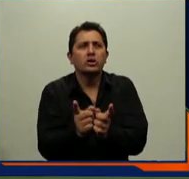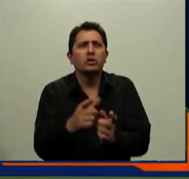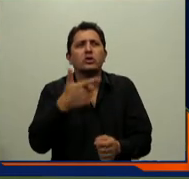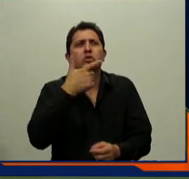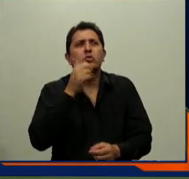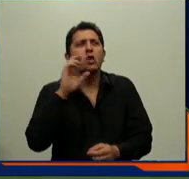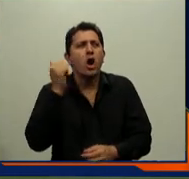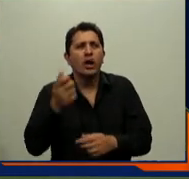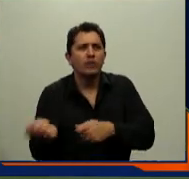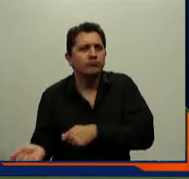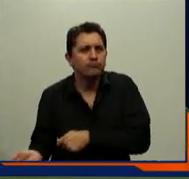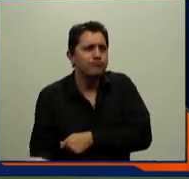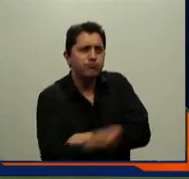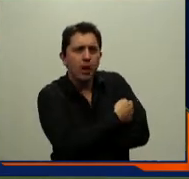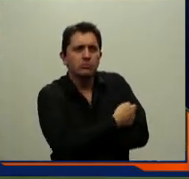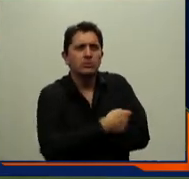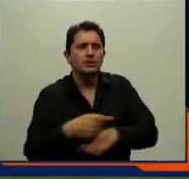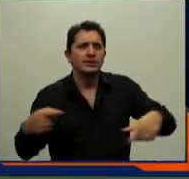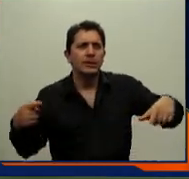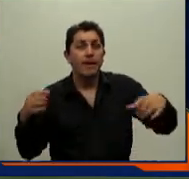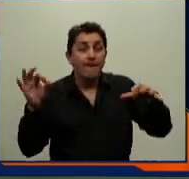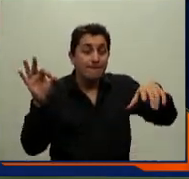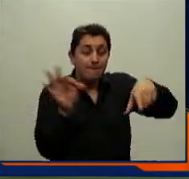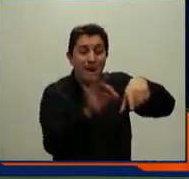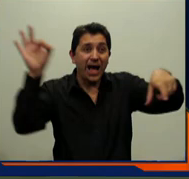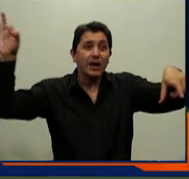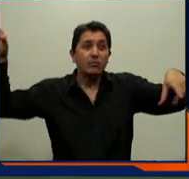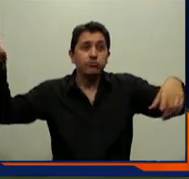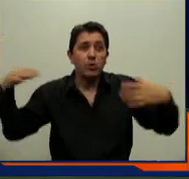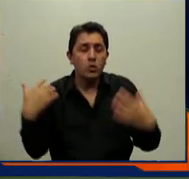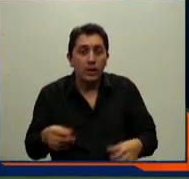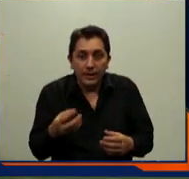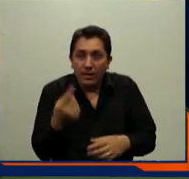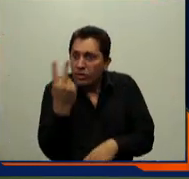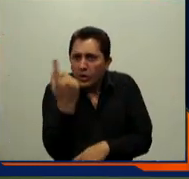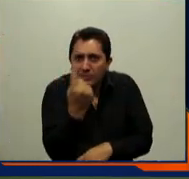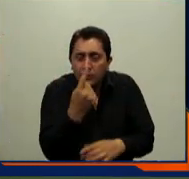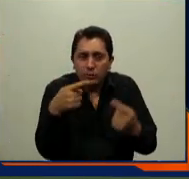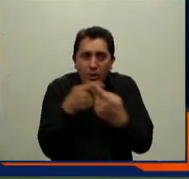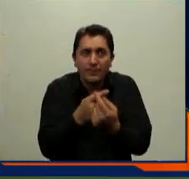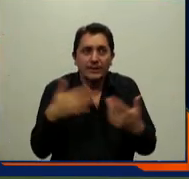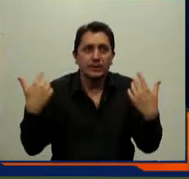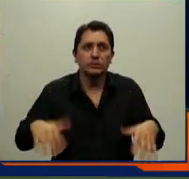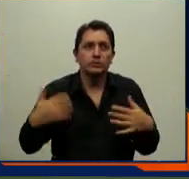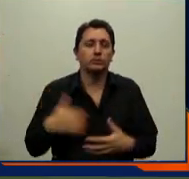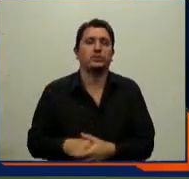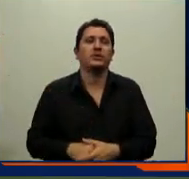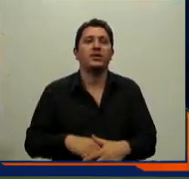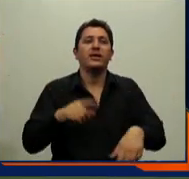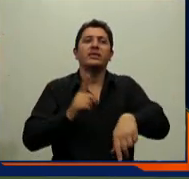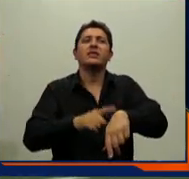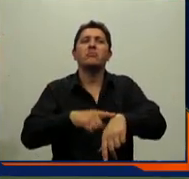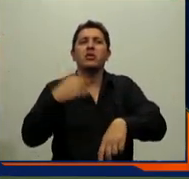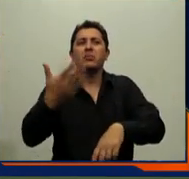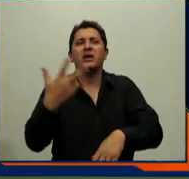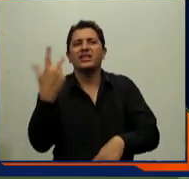Zuloaga, un bochazo de Carla Rebecki que pega en el palo. Así comenzó el encuentro a los dos minutos nada más. Tres minutos más